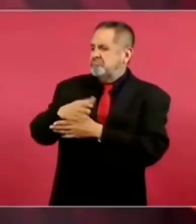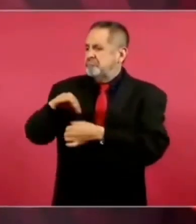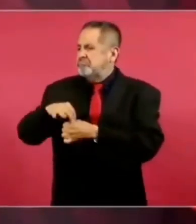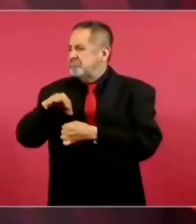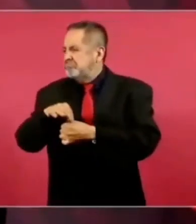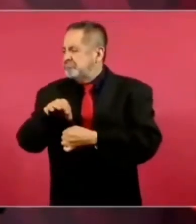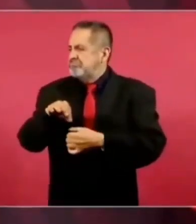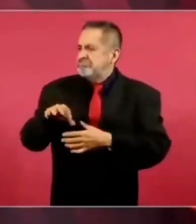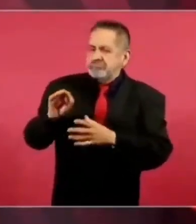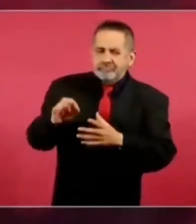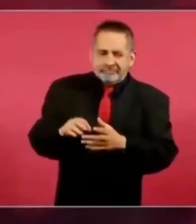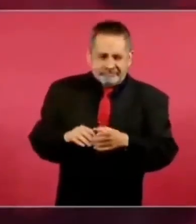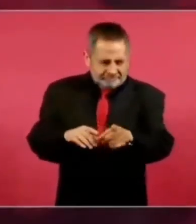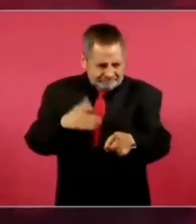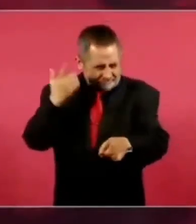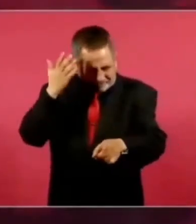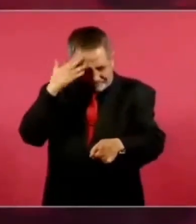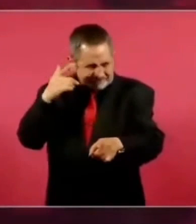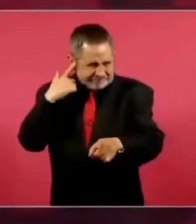No sé si lo han